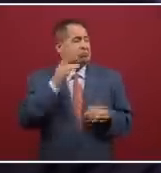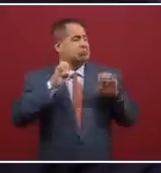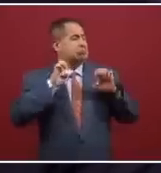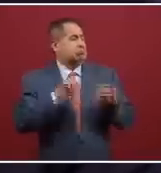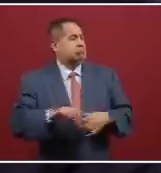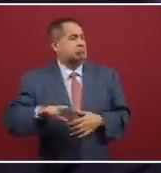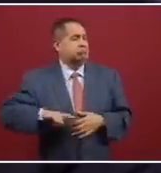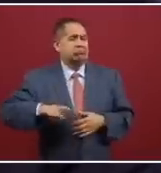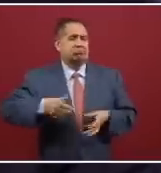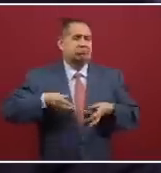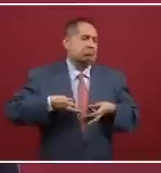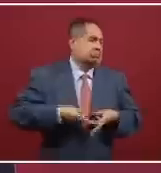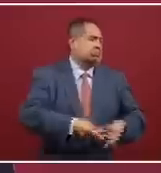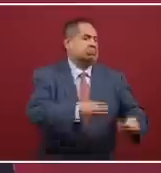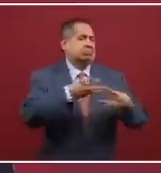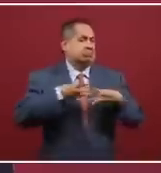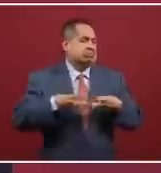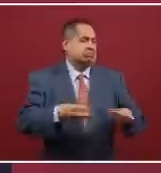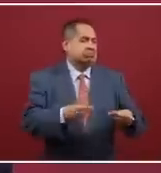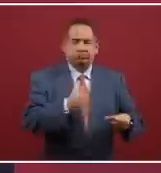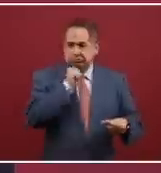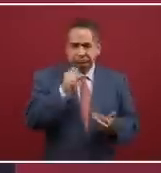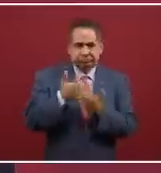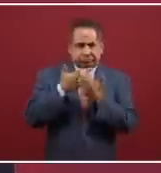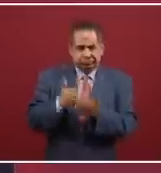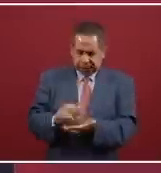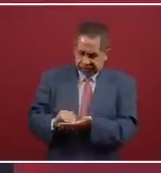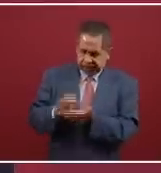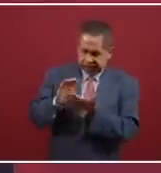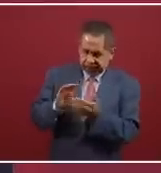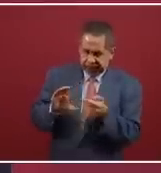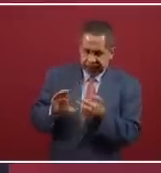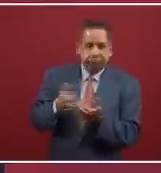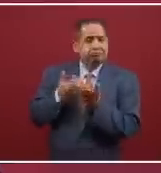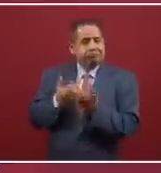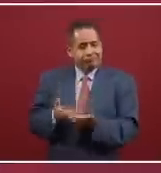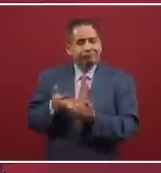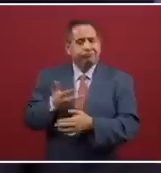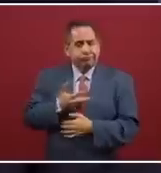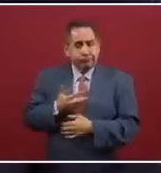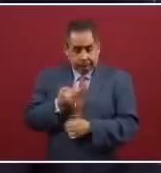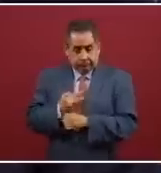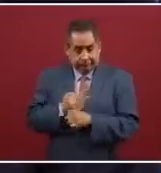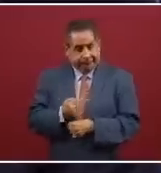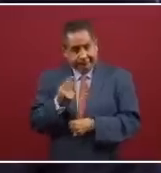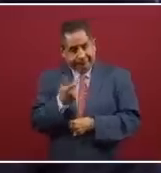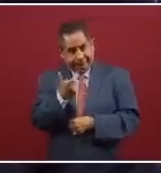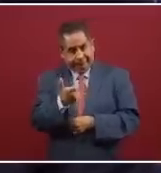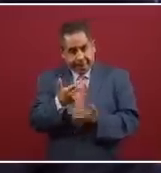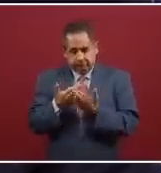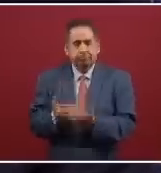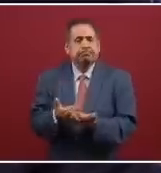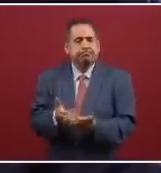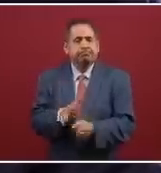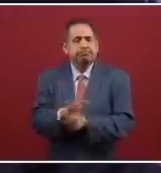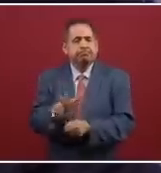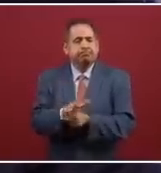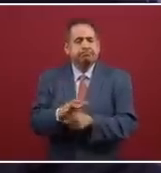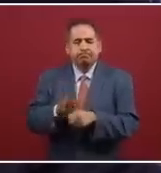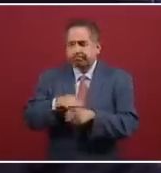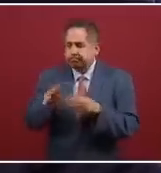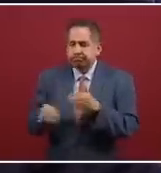gobierno ahora que necesitamos recursos